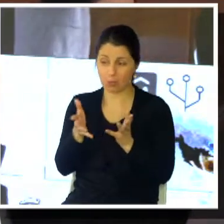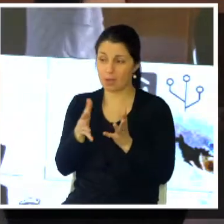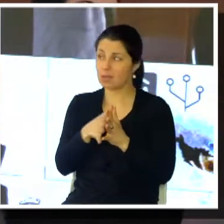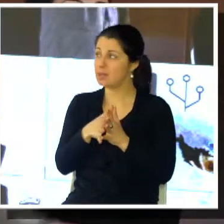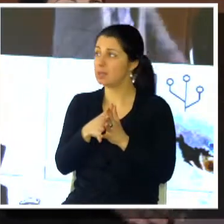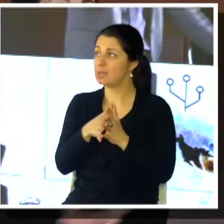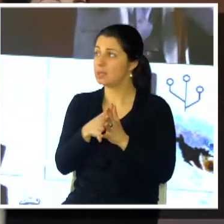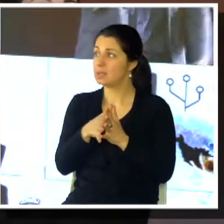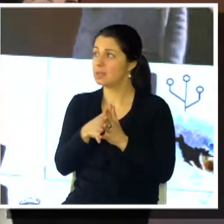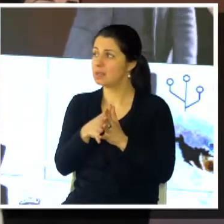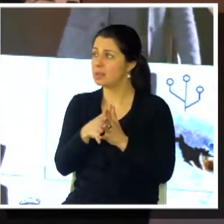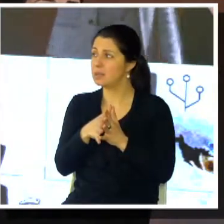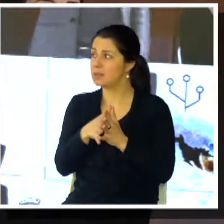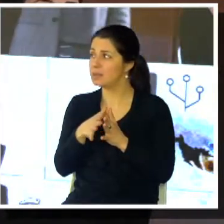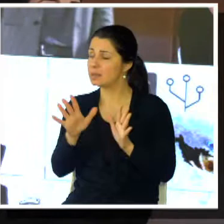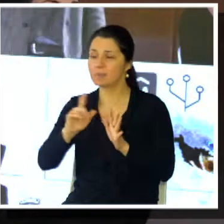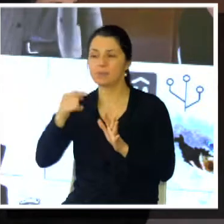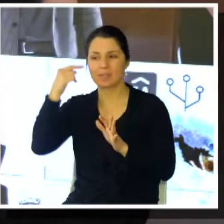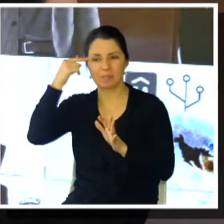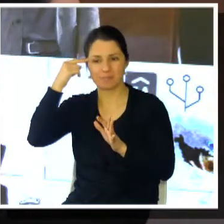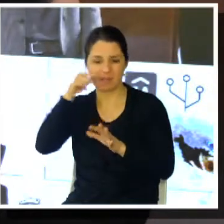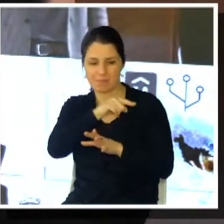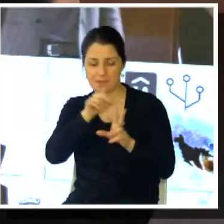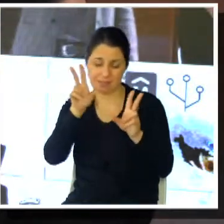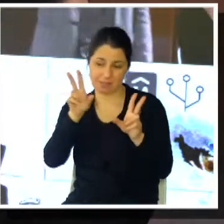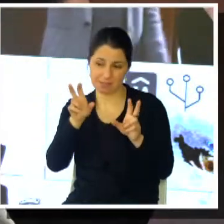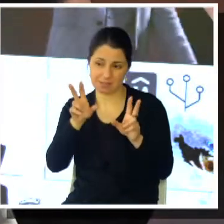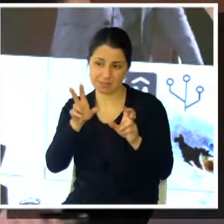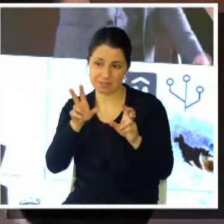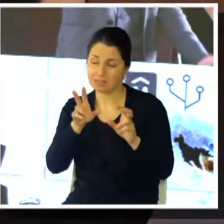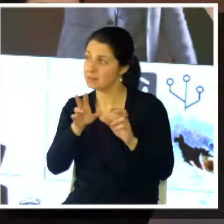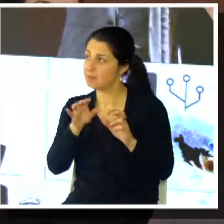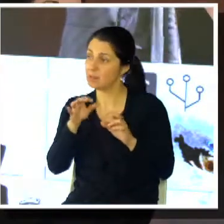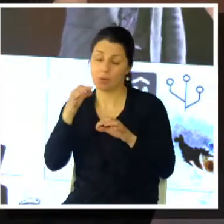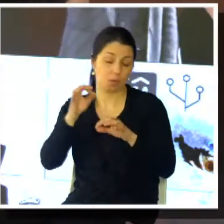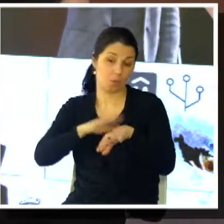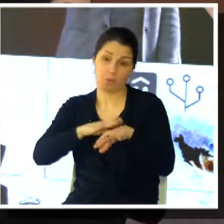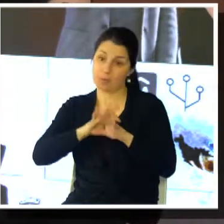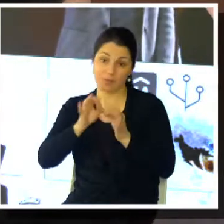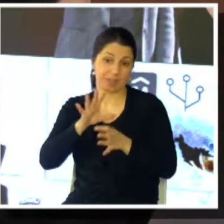quizá no están pensadas para esto seguro, y bueno, va a llegar un momento que no van a soportar